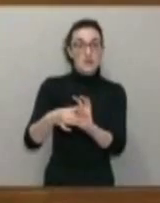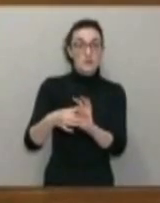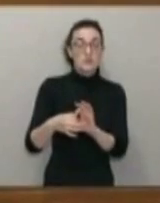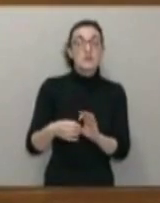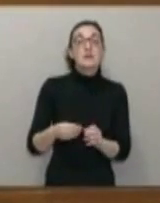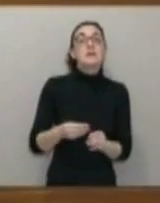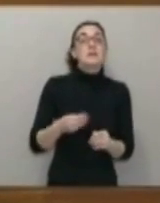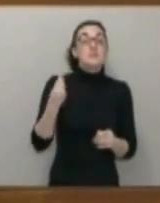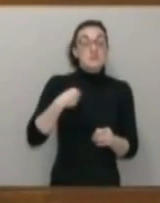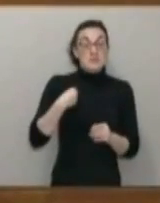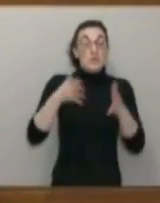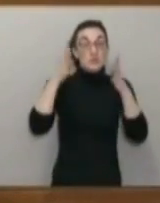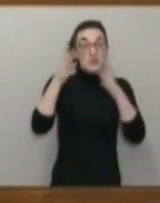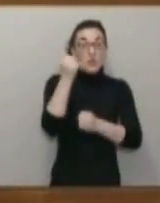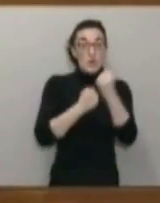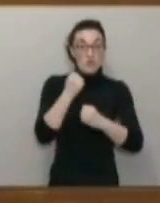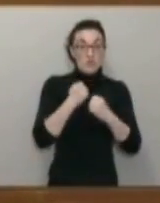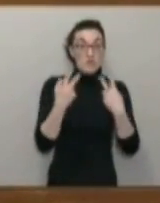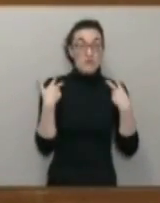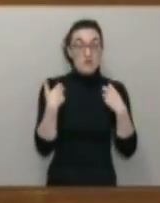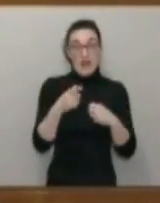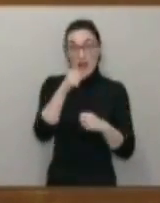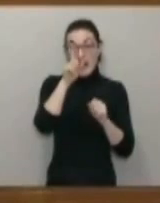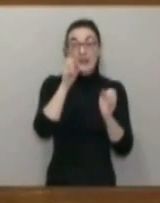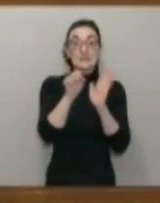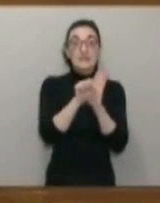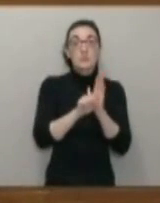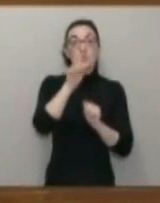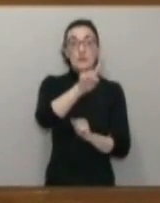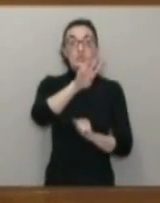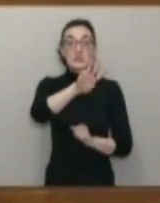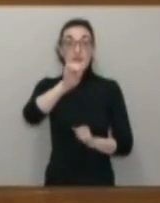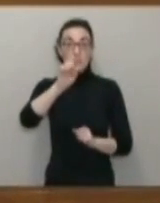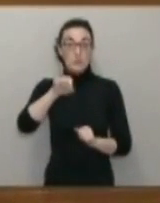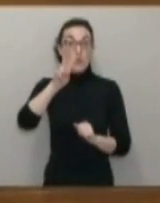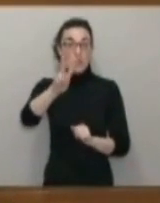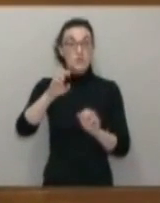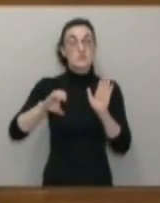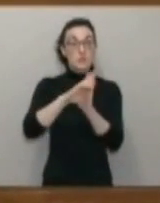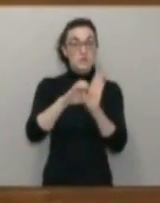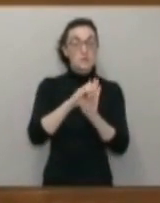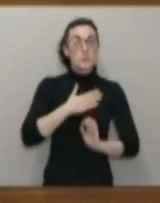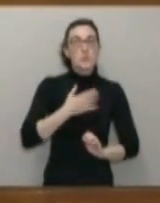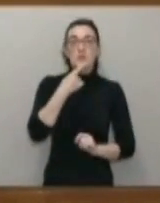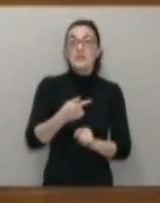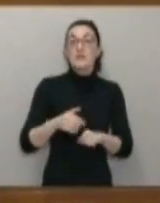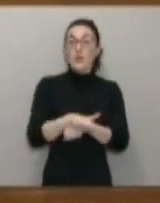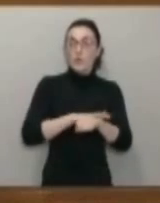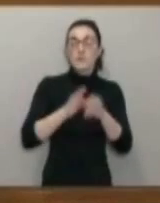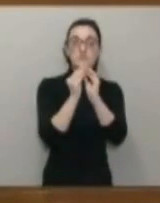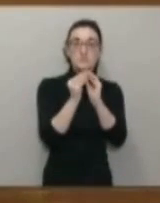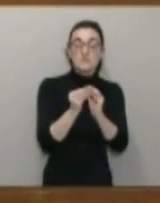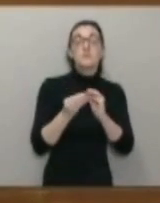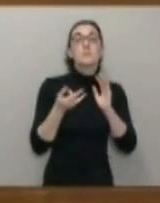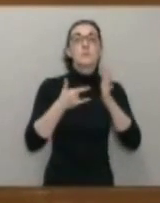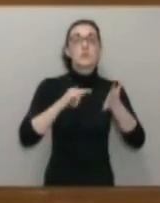La figura del Consejo Económico y Social se contempla en el artículo 131.2 de la Constitución, en el que se establece que el Gobierno elaborará los